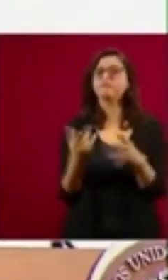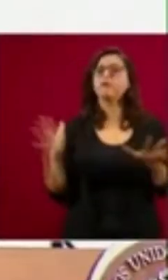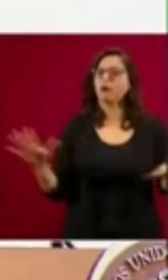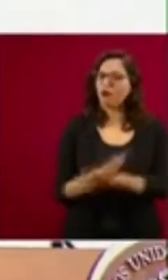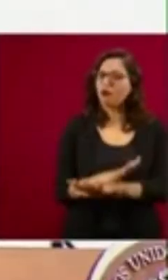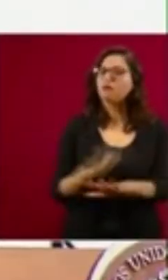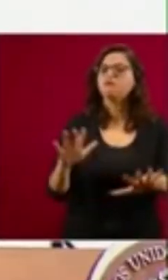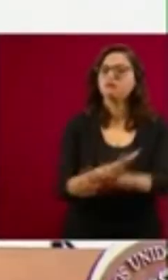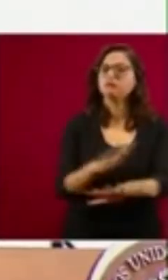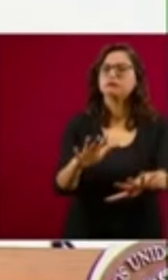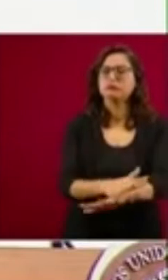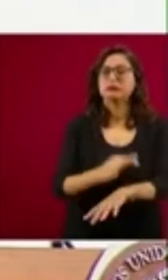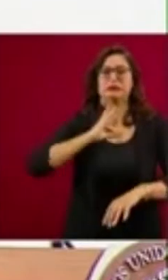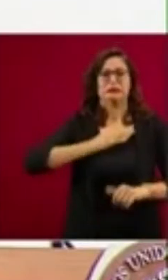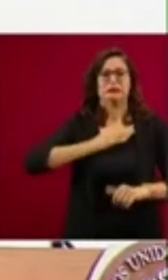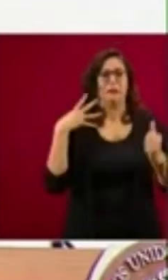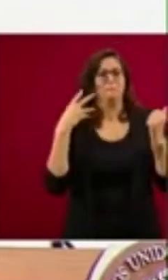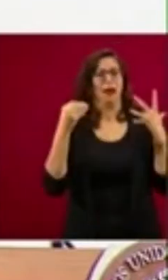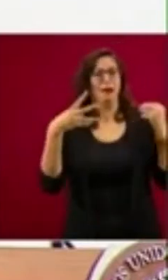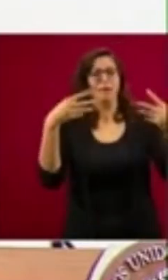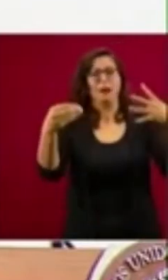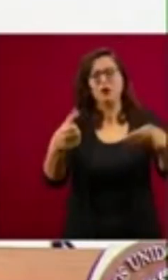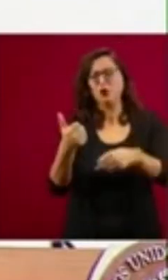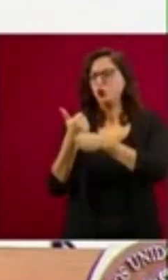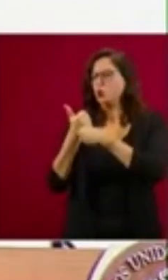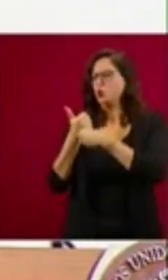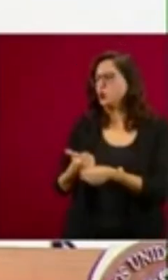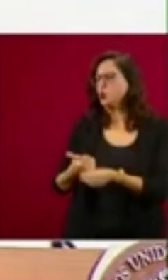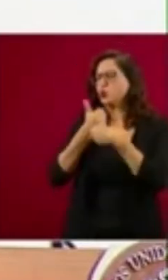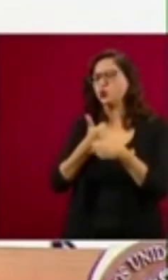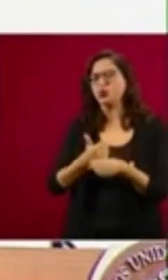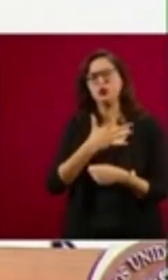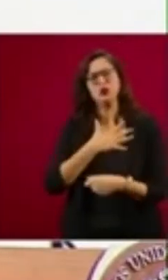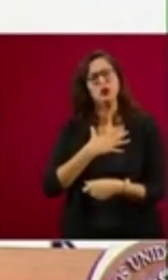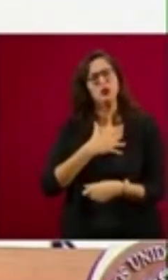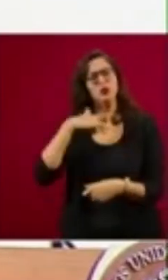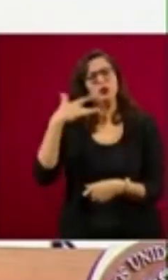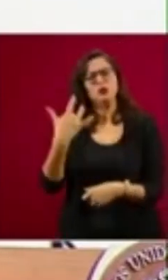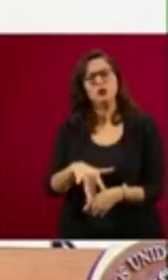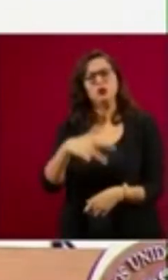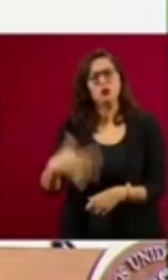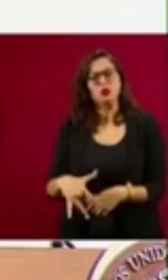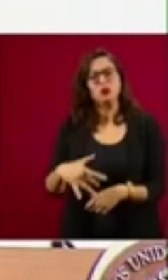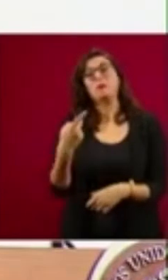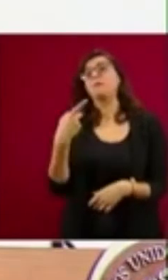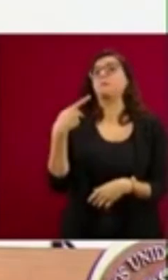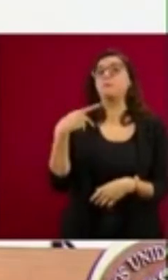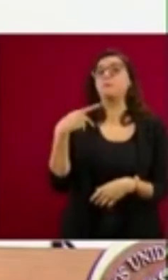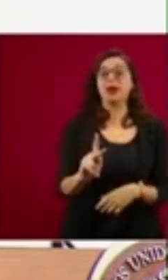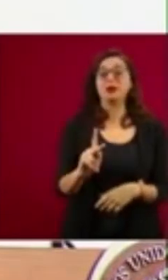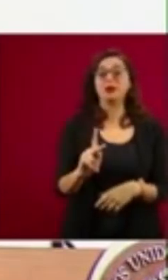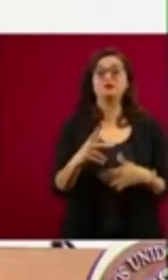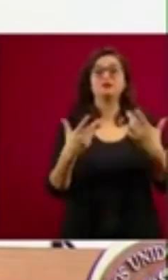la educación, por el fortalecimiento de la economía. Desafortunadamente, en todo ello no tenemos